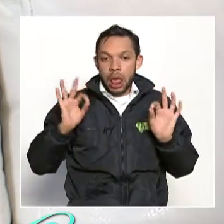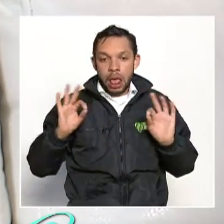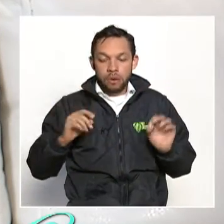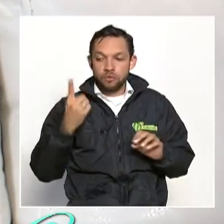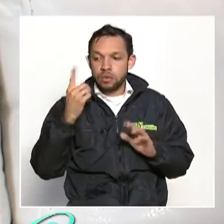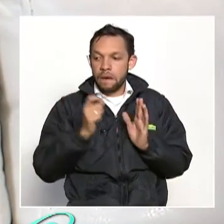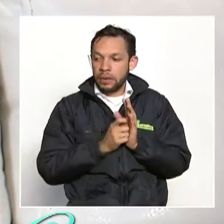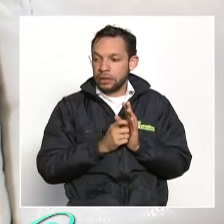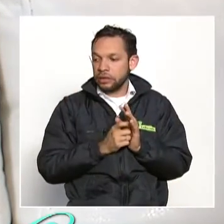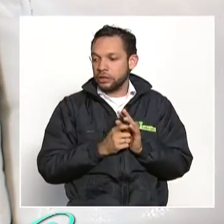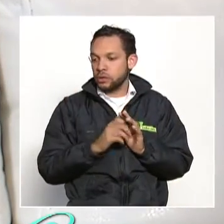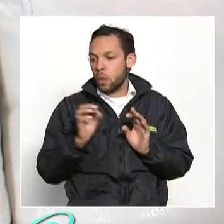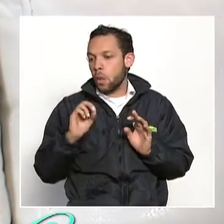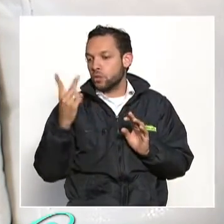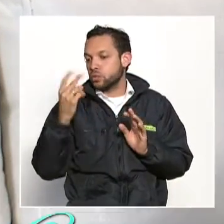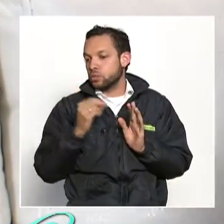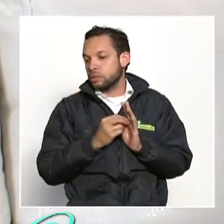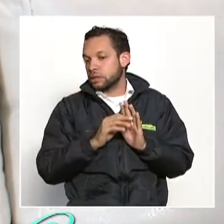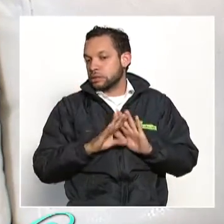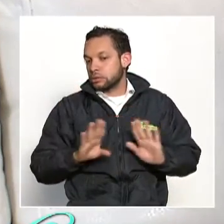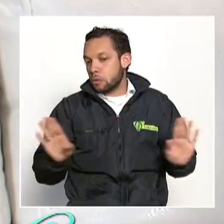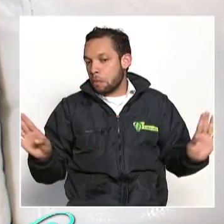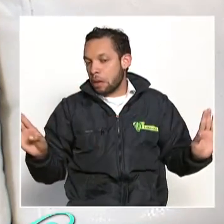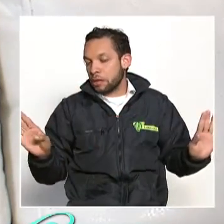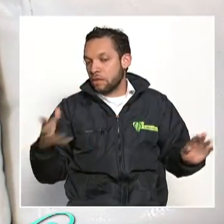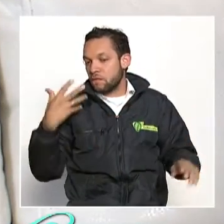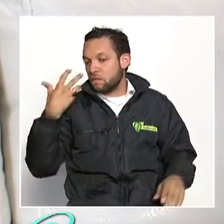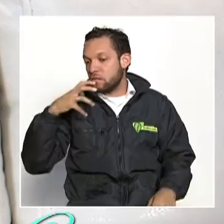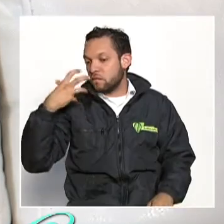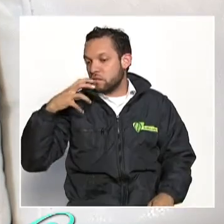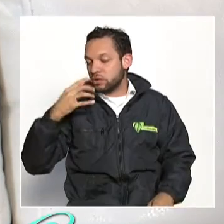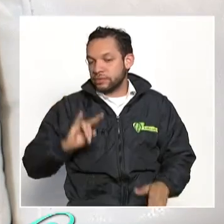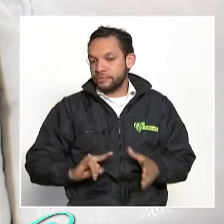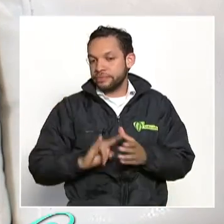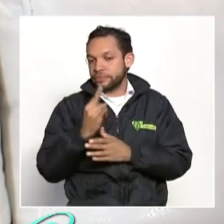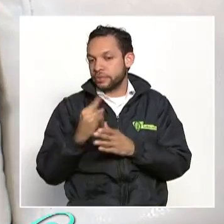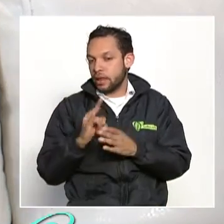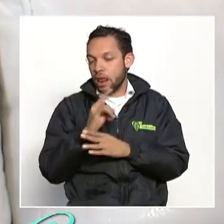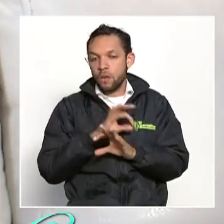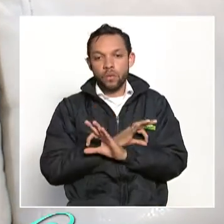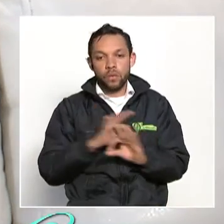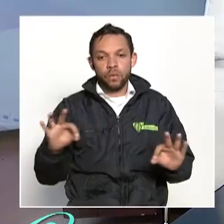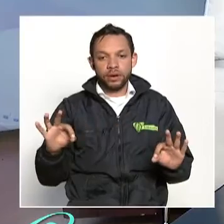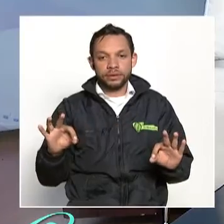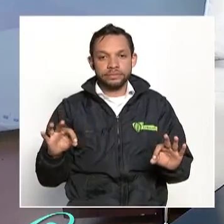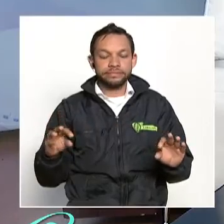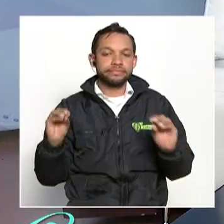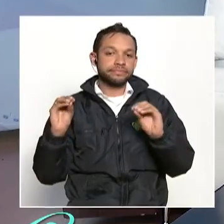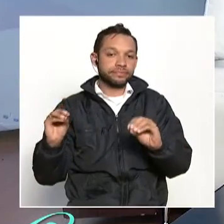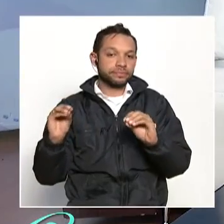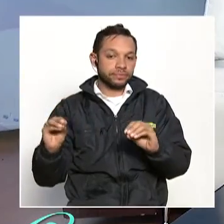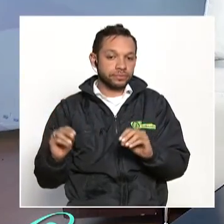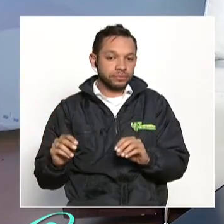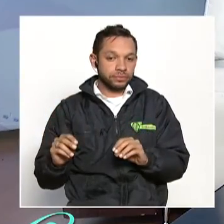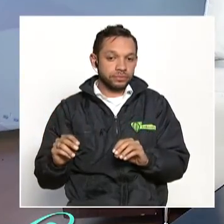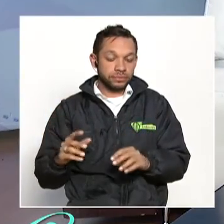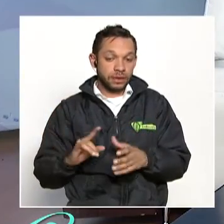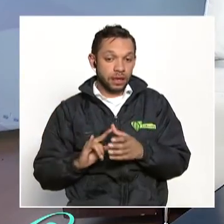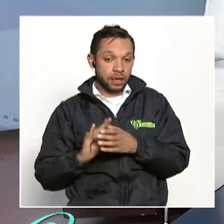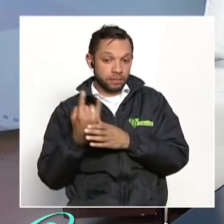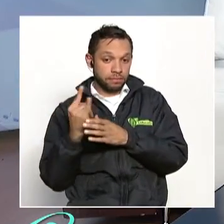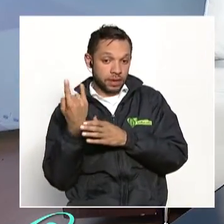2 verduras diarias, ni siquiera 2 frutas y una verdura, ni siquiera 2 frutas. Perdóneme, paréntesis, él no está diciendo que son